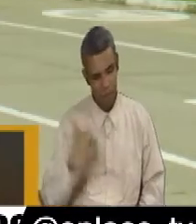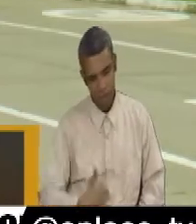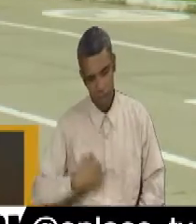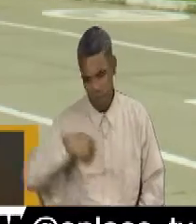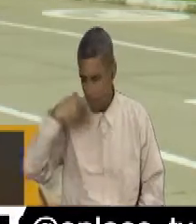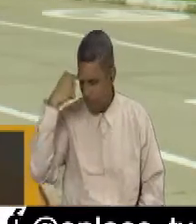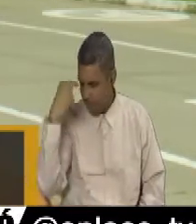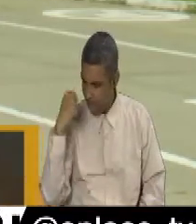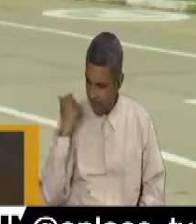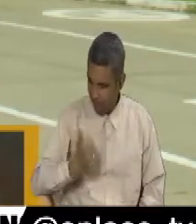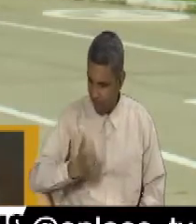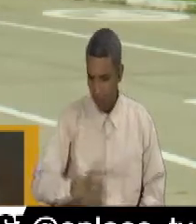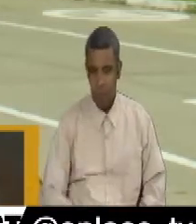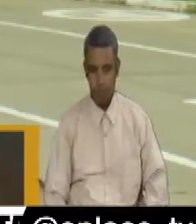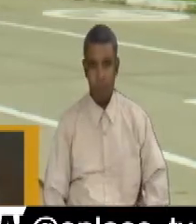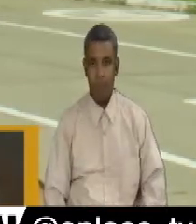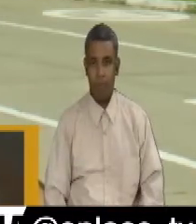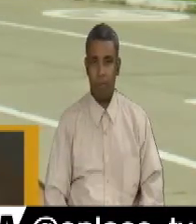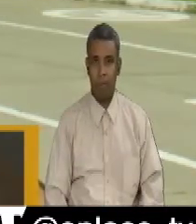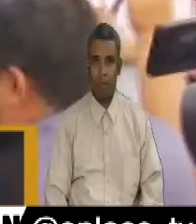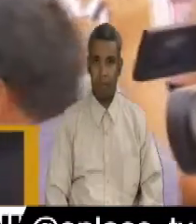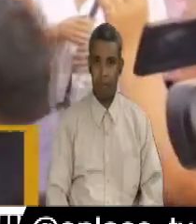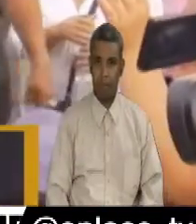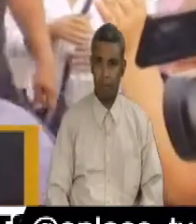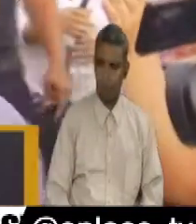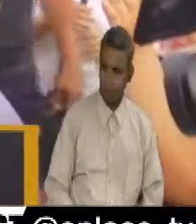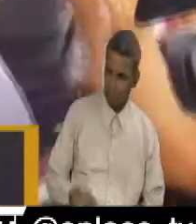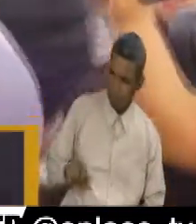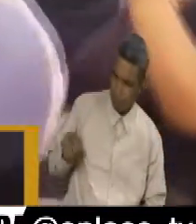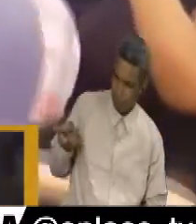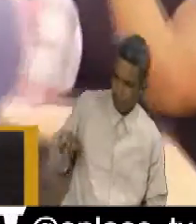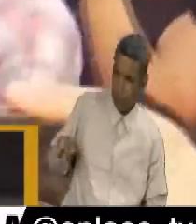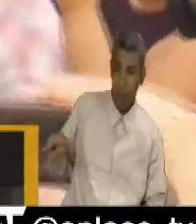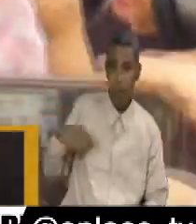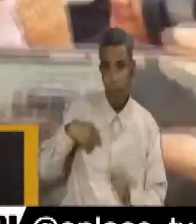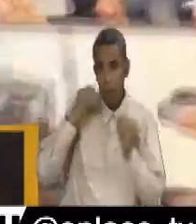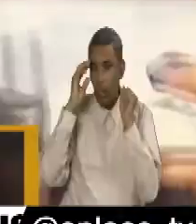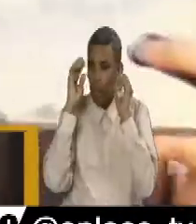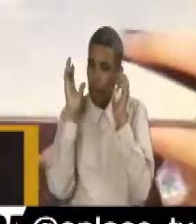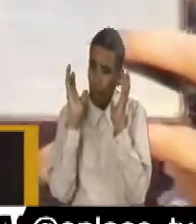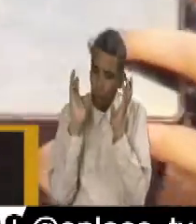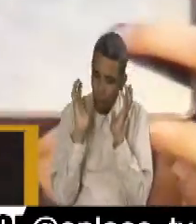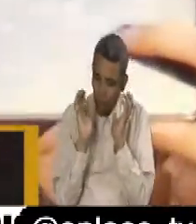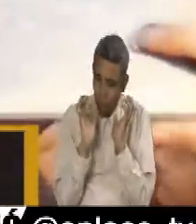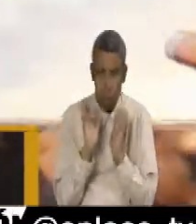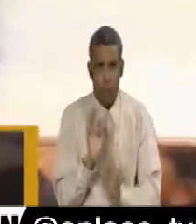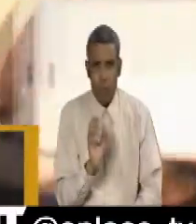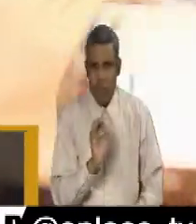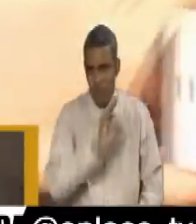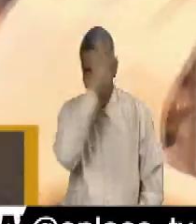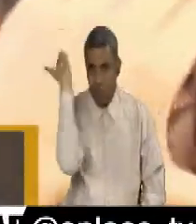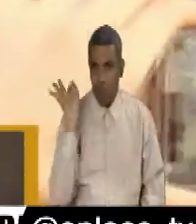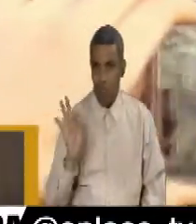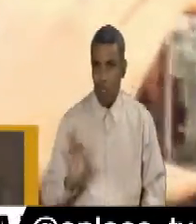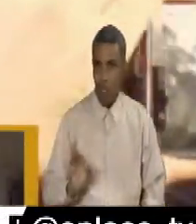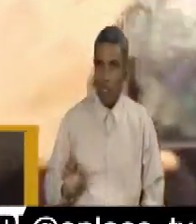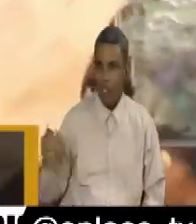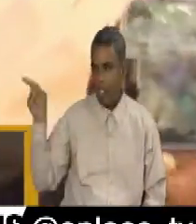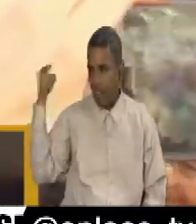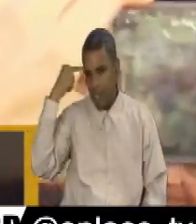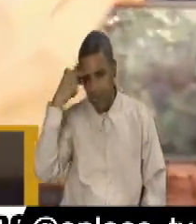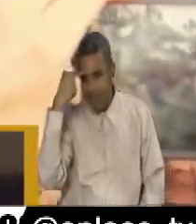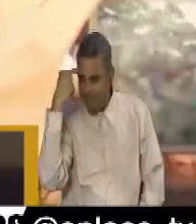creo que pocas veces lo he visto yo deprimido, bajado. Él siempre cree en la